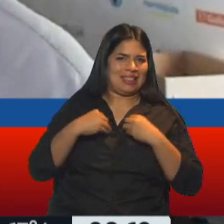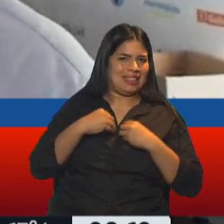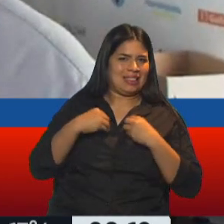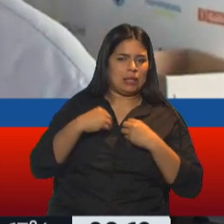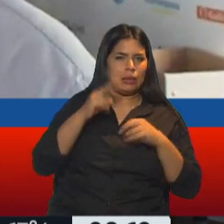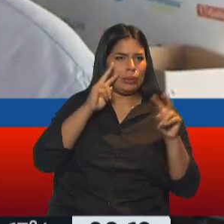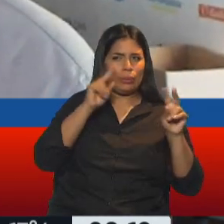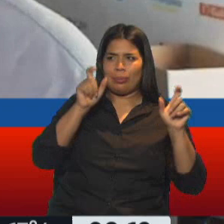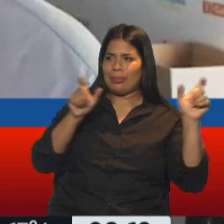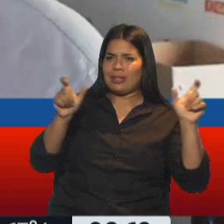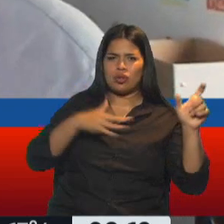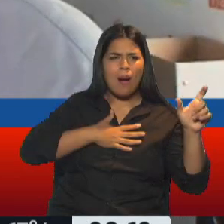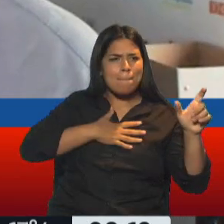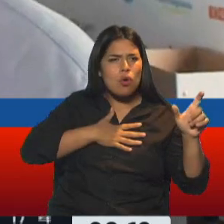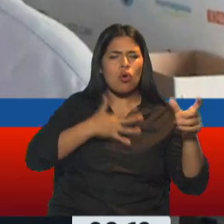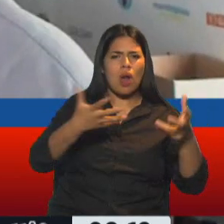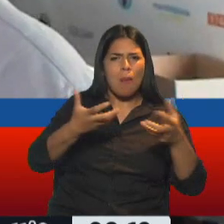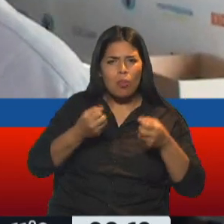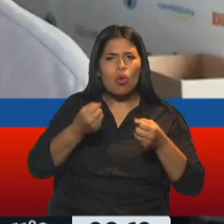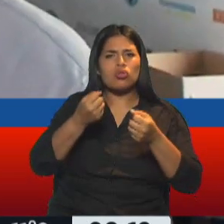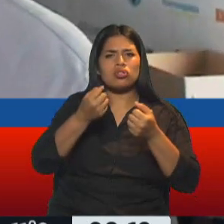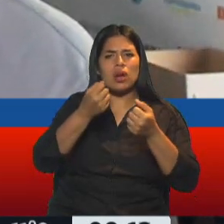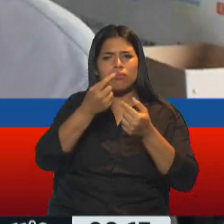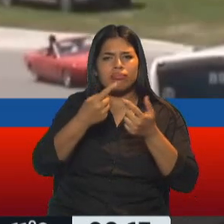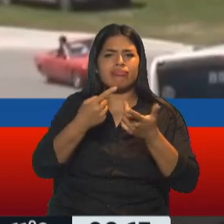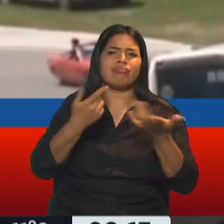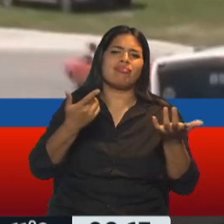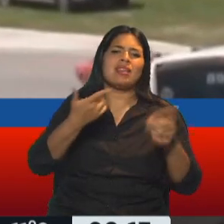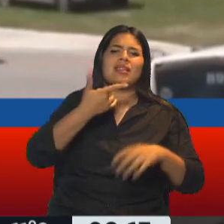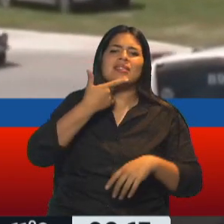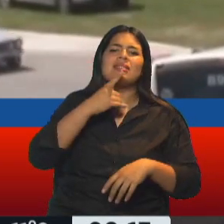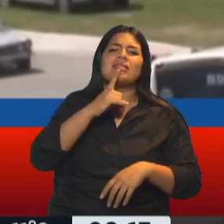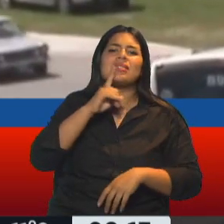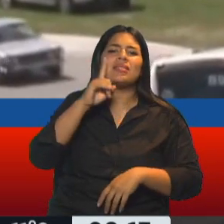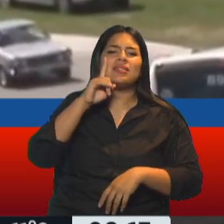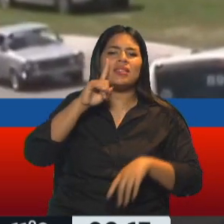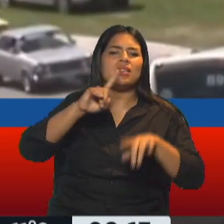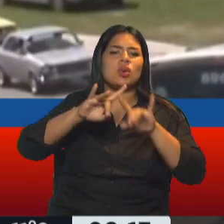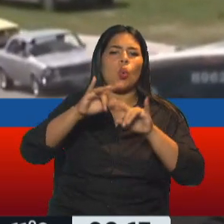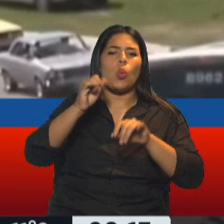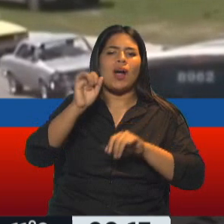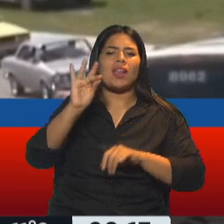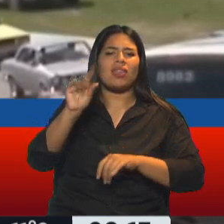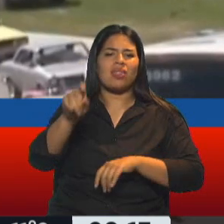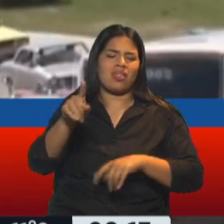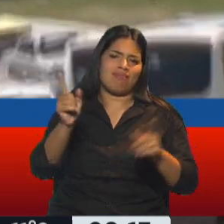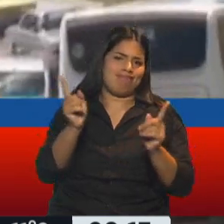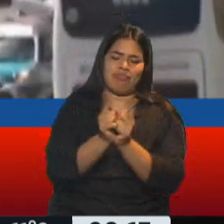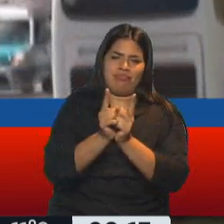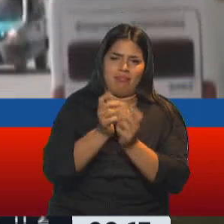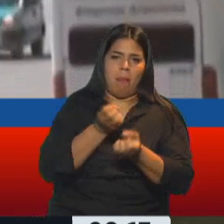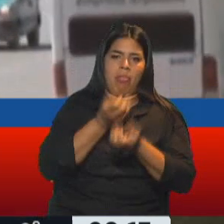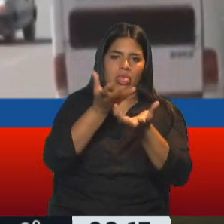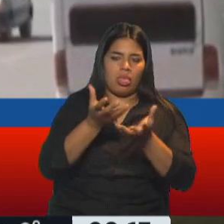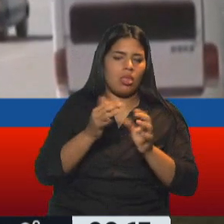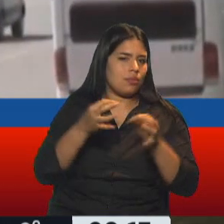cariño de toda la gente, las palabras de Jackie Stewart, que creo con eso simplifica todo, y considero a